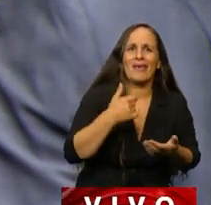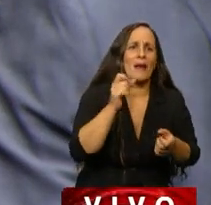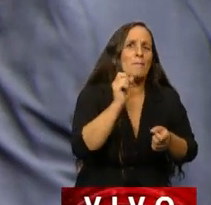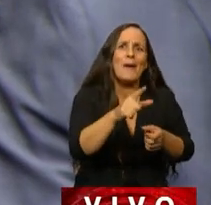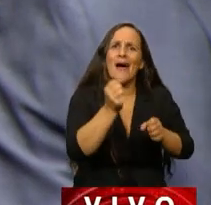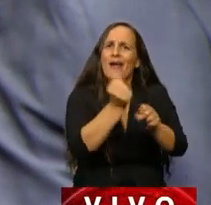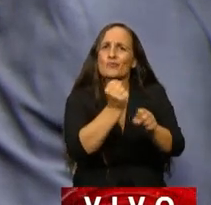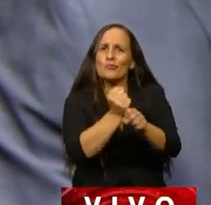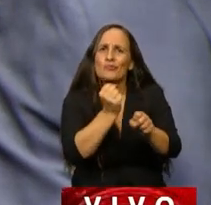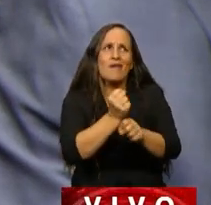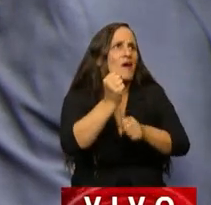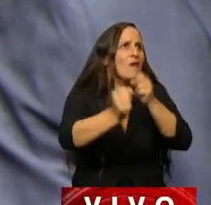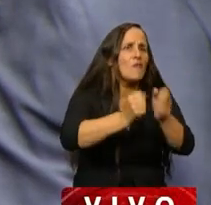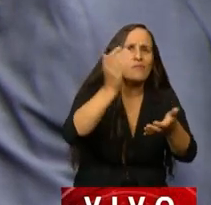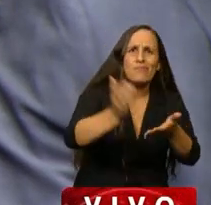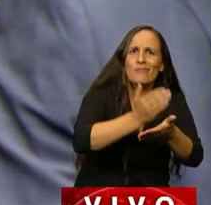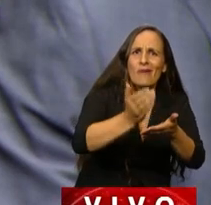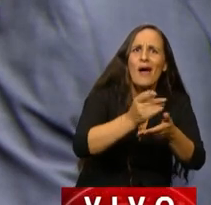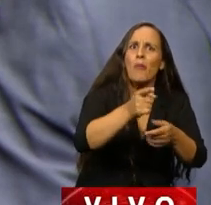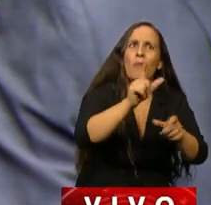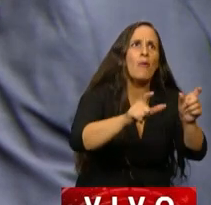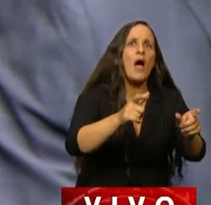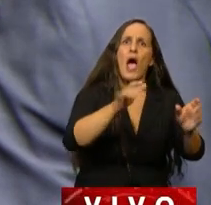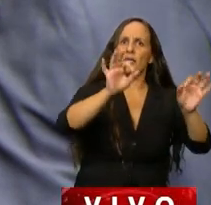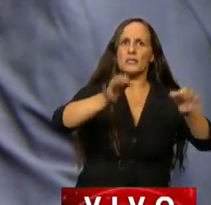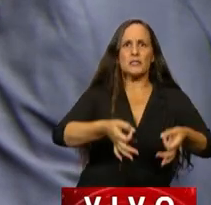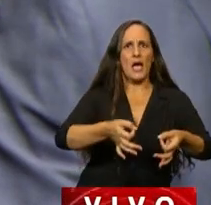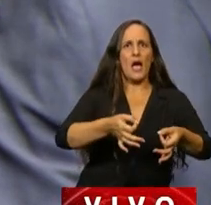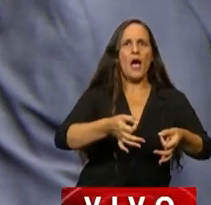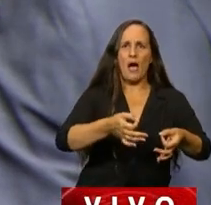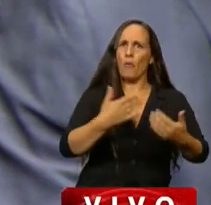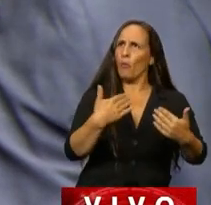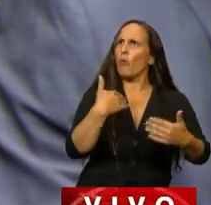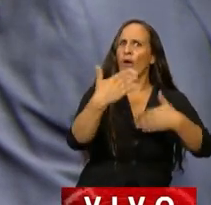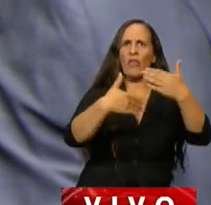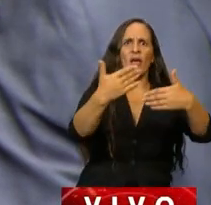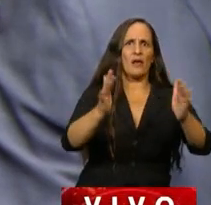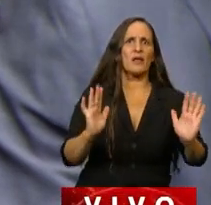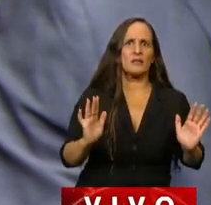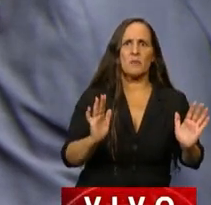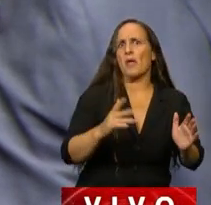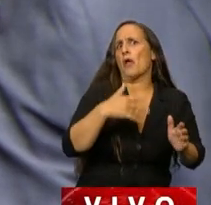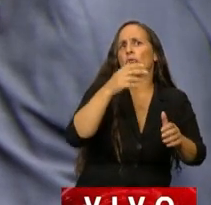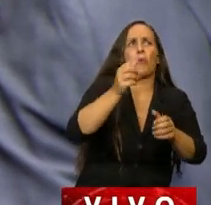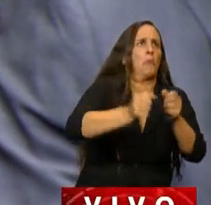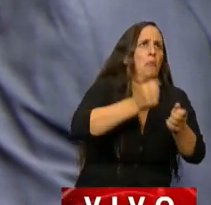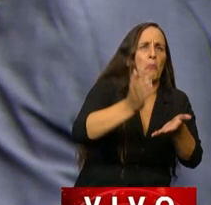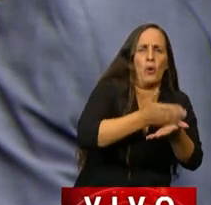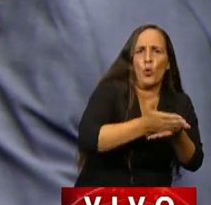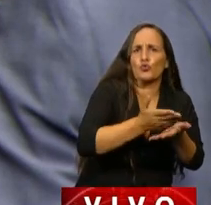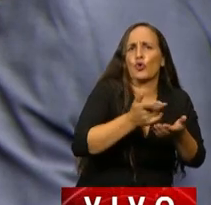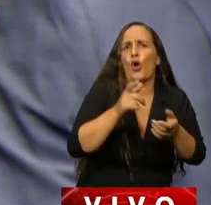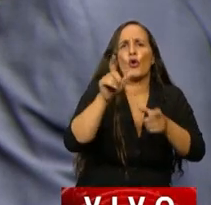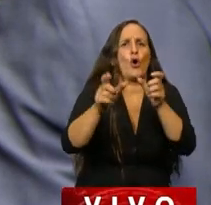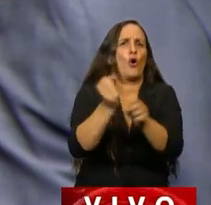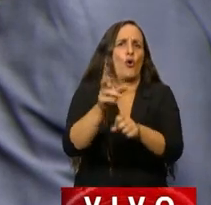actividades teniendo certeza en cuanto a su desarrollo, ya sea productivo, laboral, a